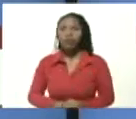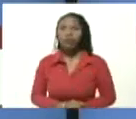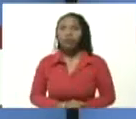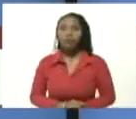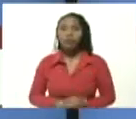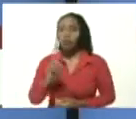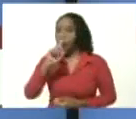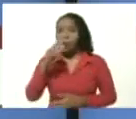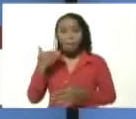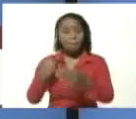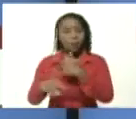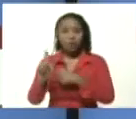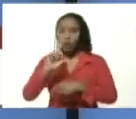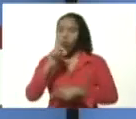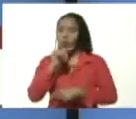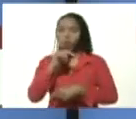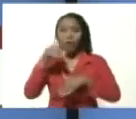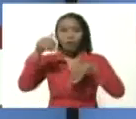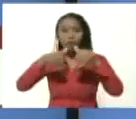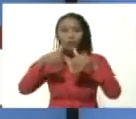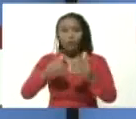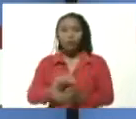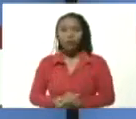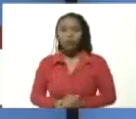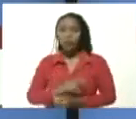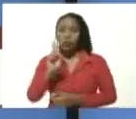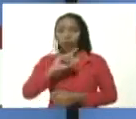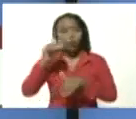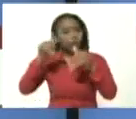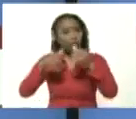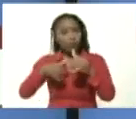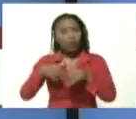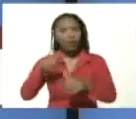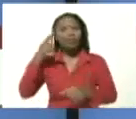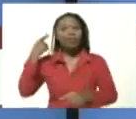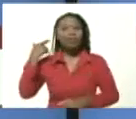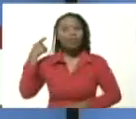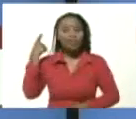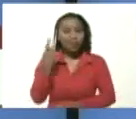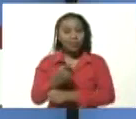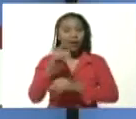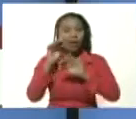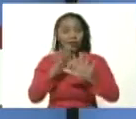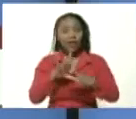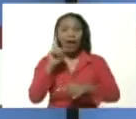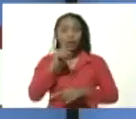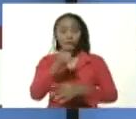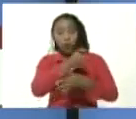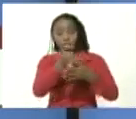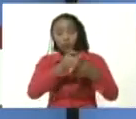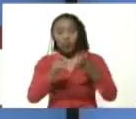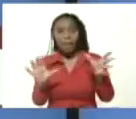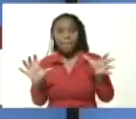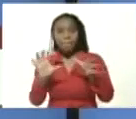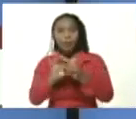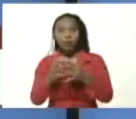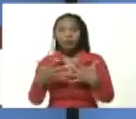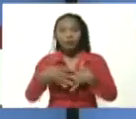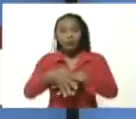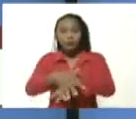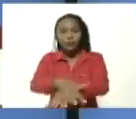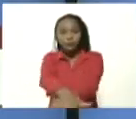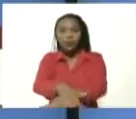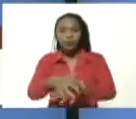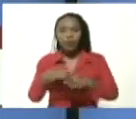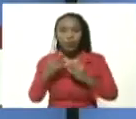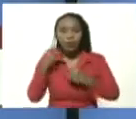no pasa, no vota. No vota, tiene que ser, y eso está en línea, enlazado en línea, y nadie puede